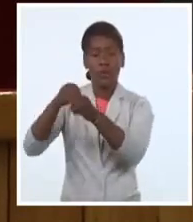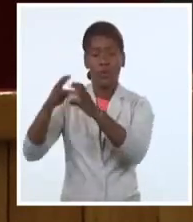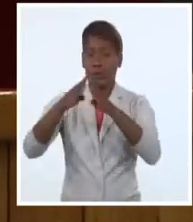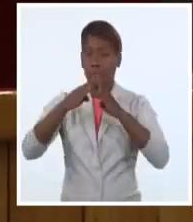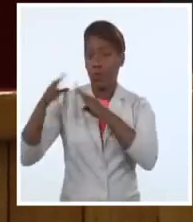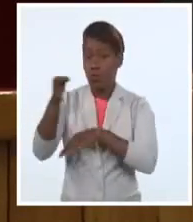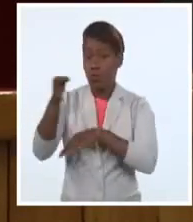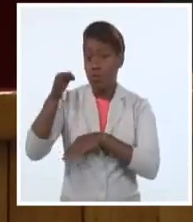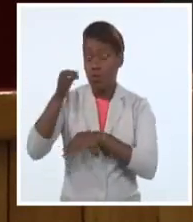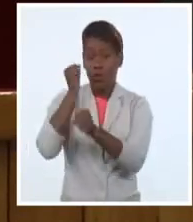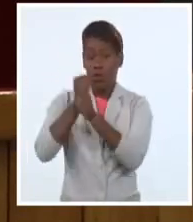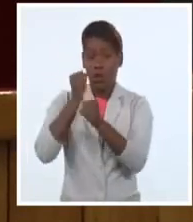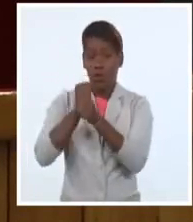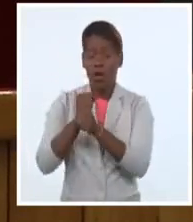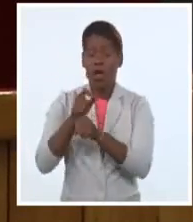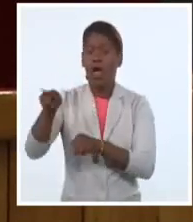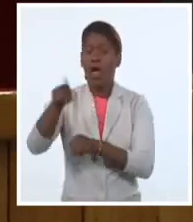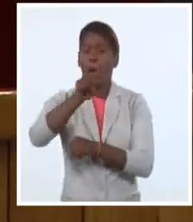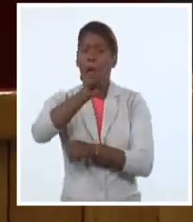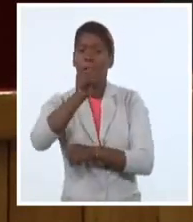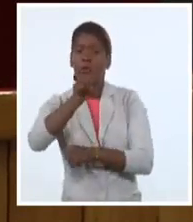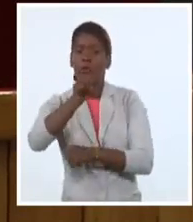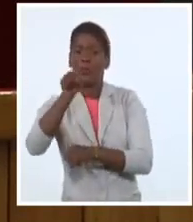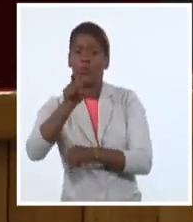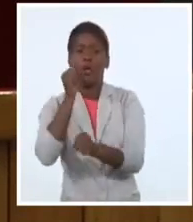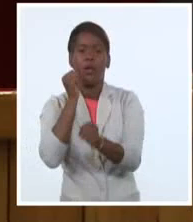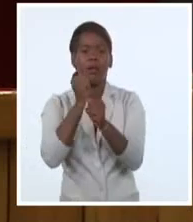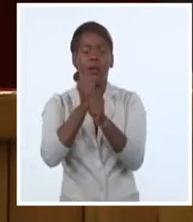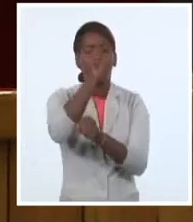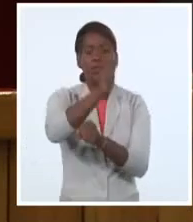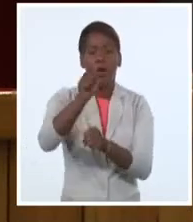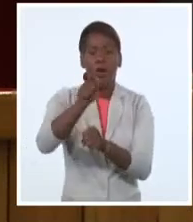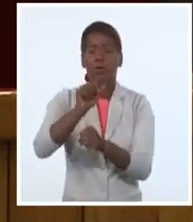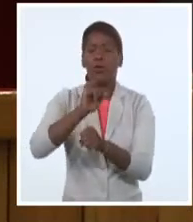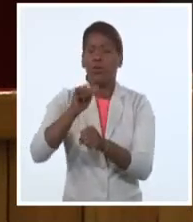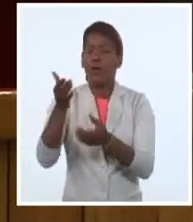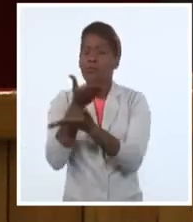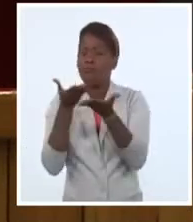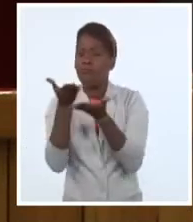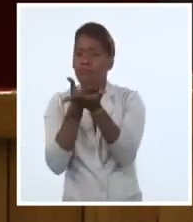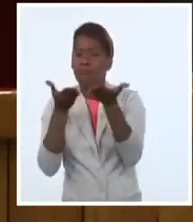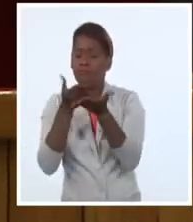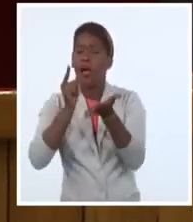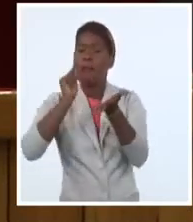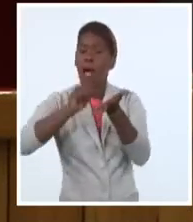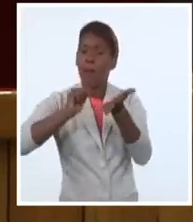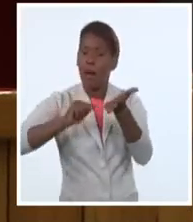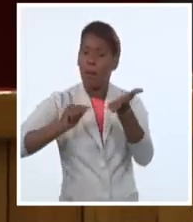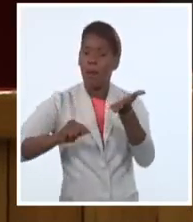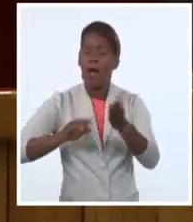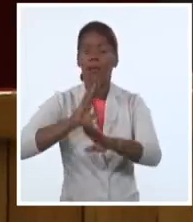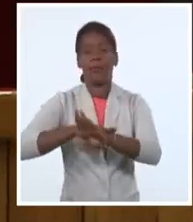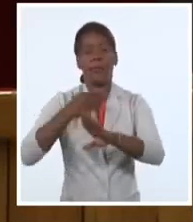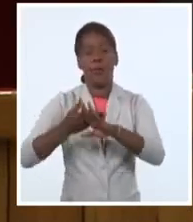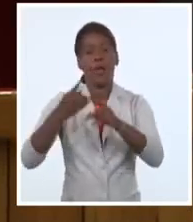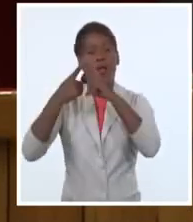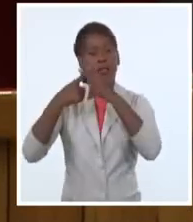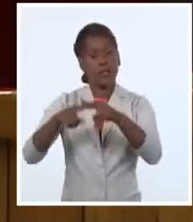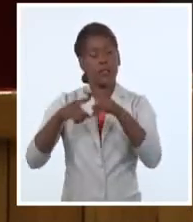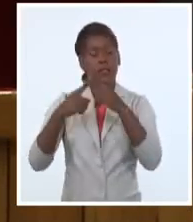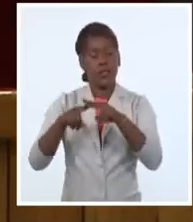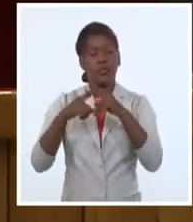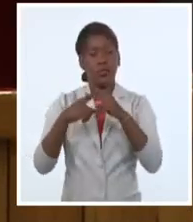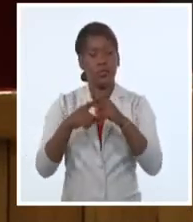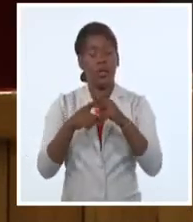las inquietudes y los aportes de la ciudadanía y que cada demanda reciba respuestas oportunas, pertinentes